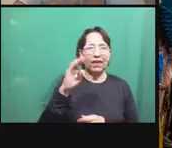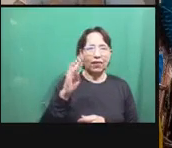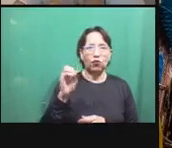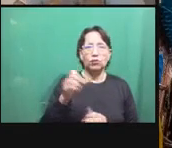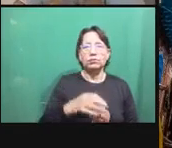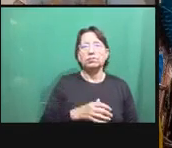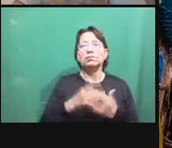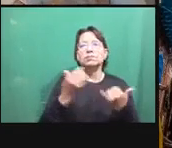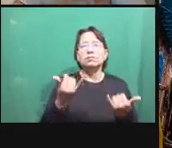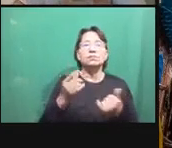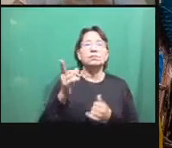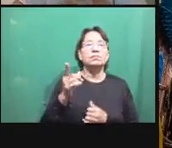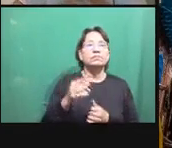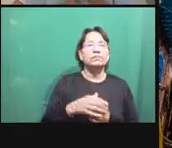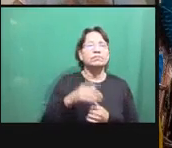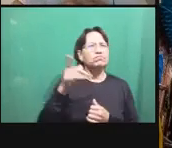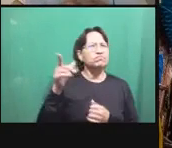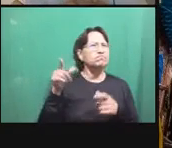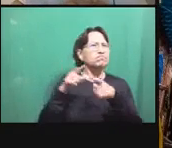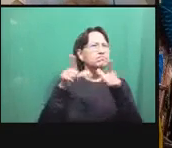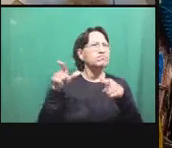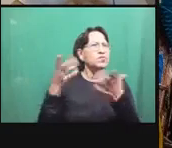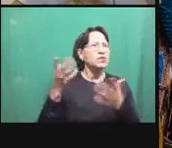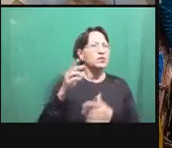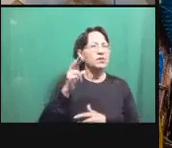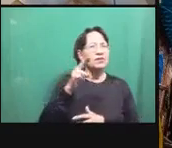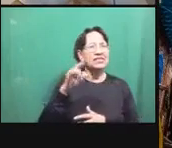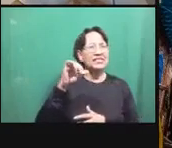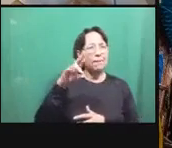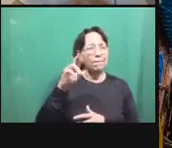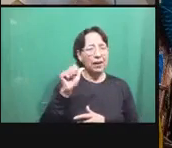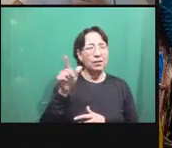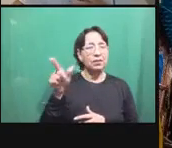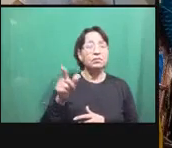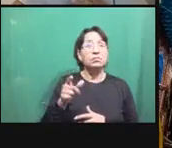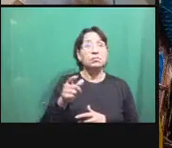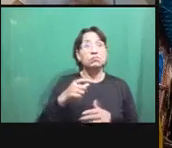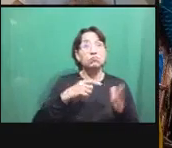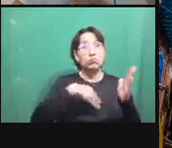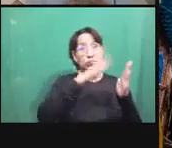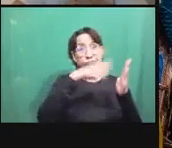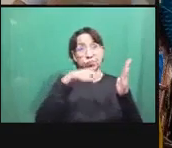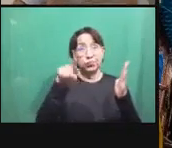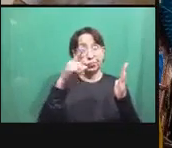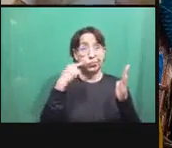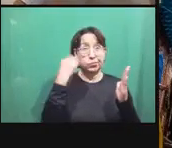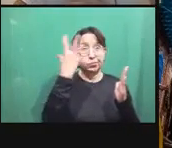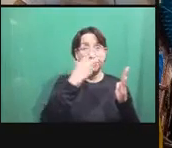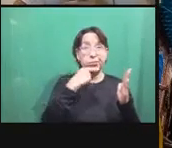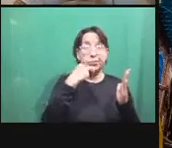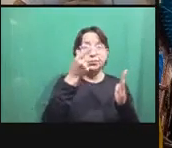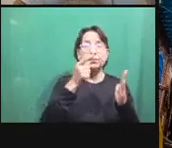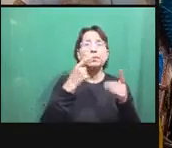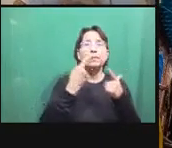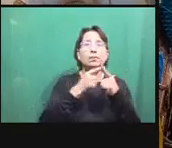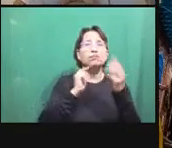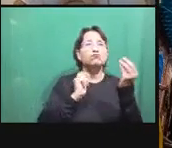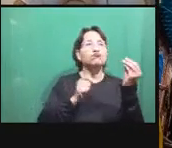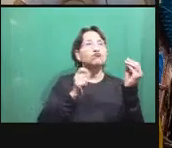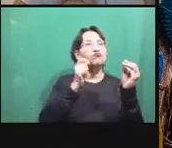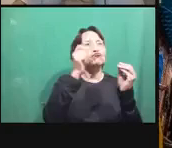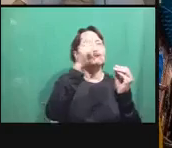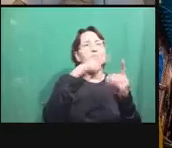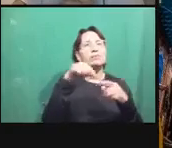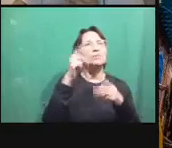del Zipa, una obra no solamente pintada, pero una escultura que desde